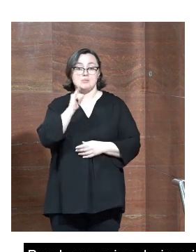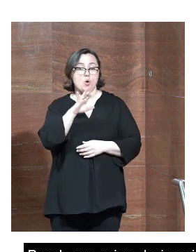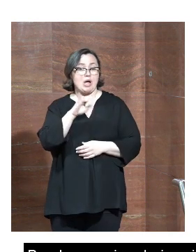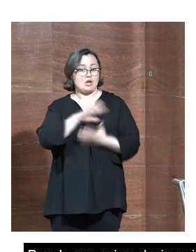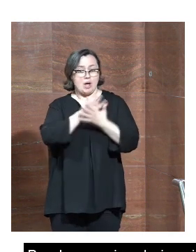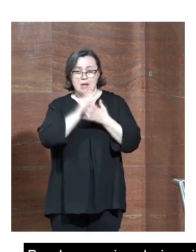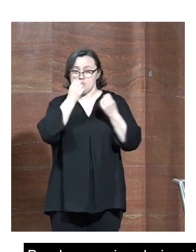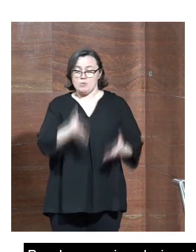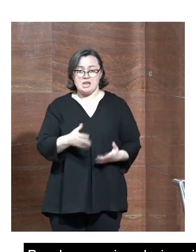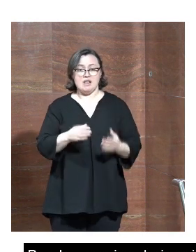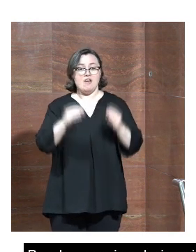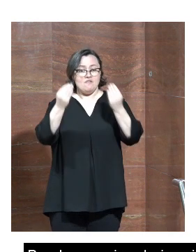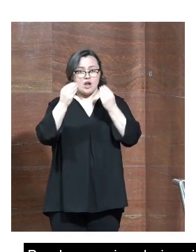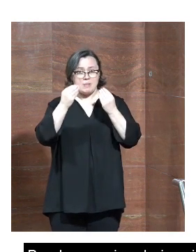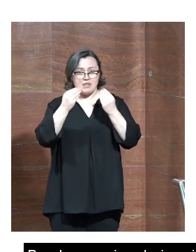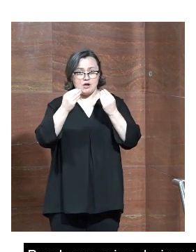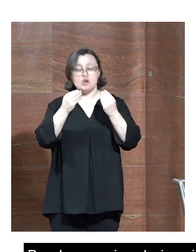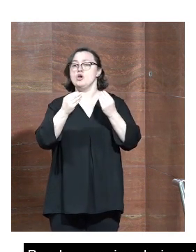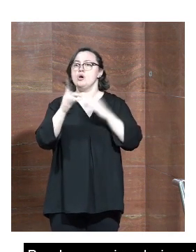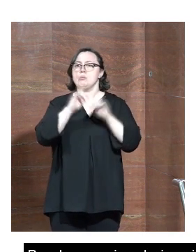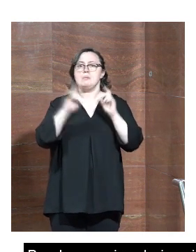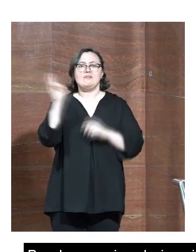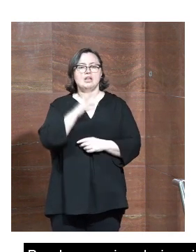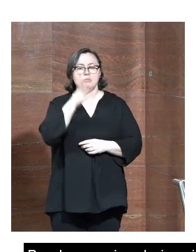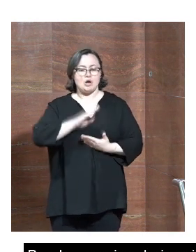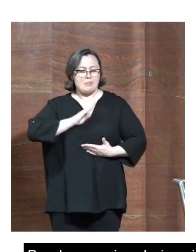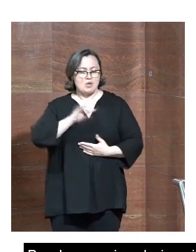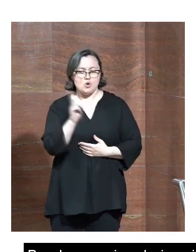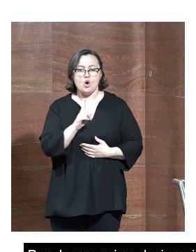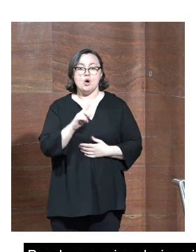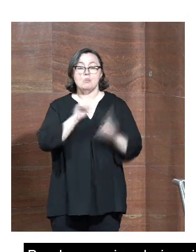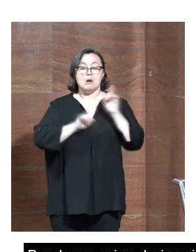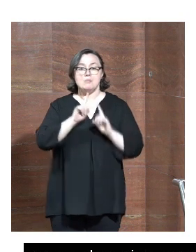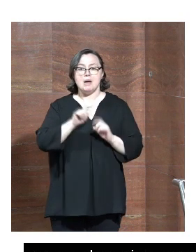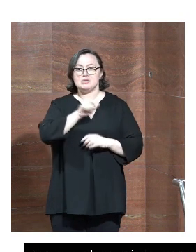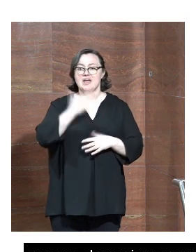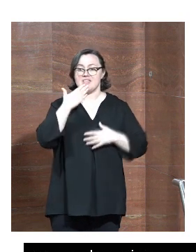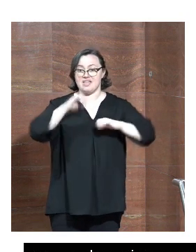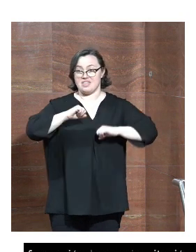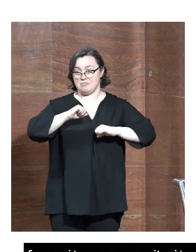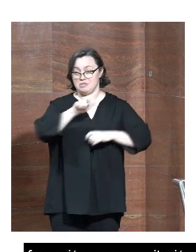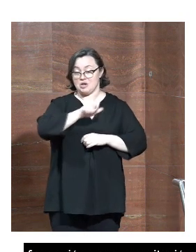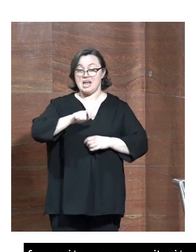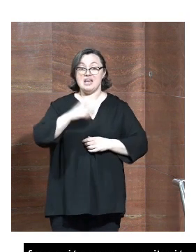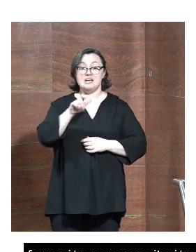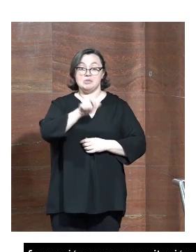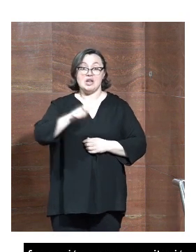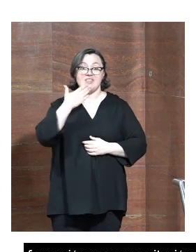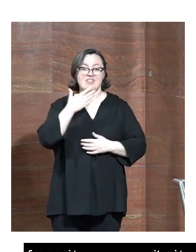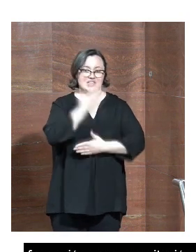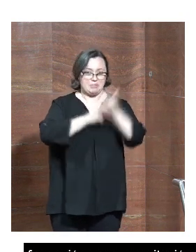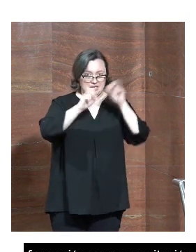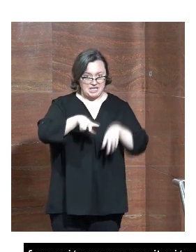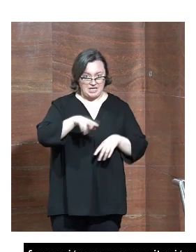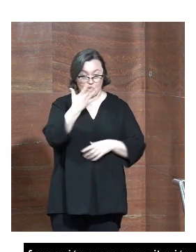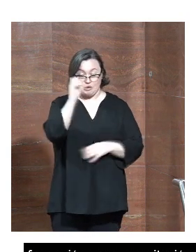bien. El problema de formación no es un problema de la gente que tiene una discapacidad. El 50% de las personas normales. Yo creo que